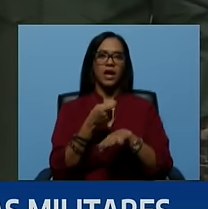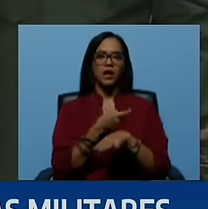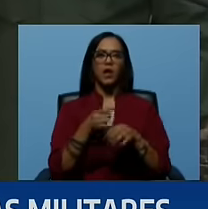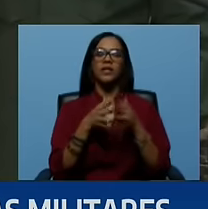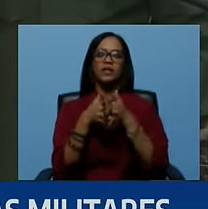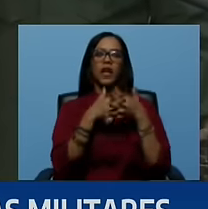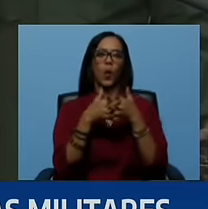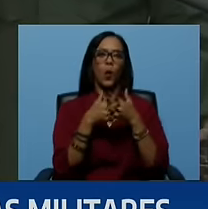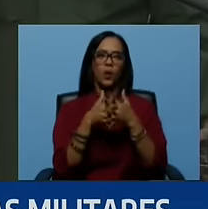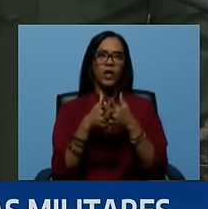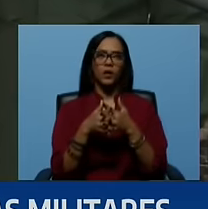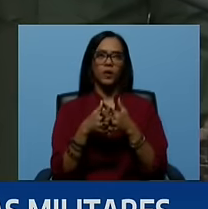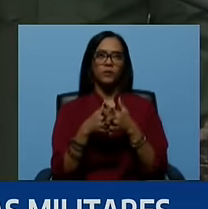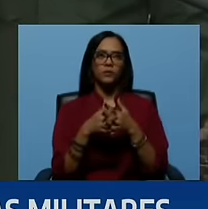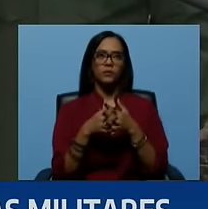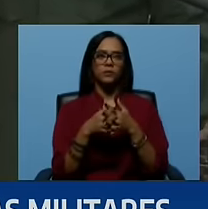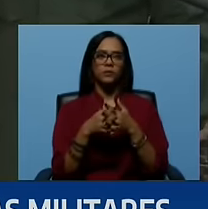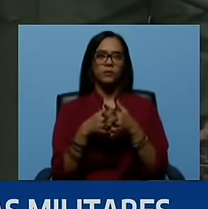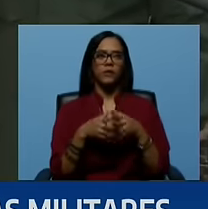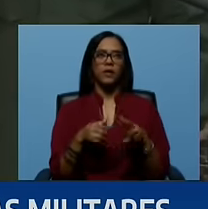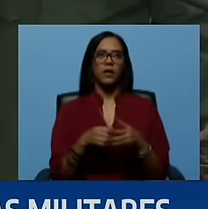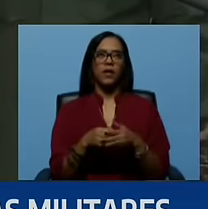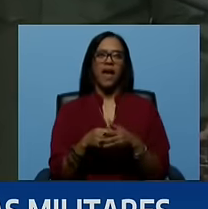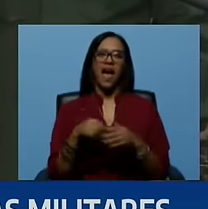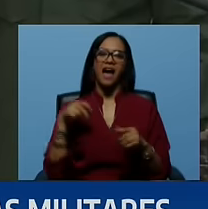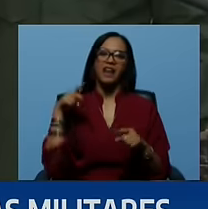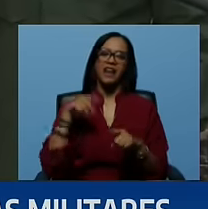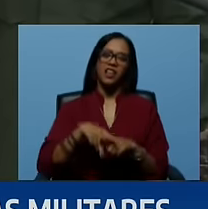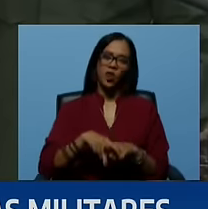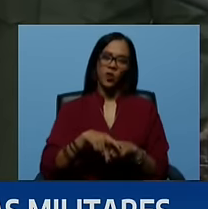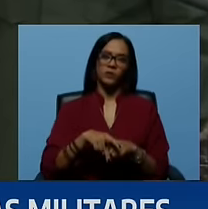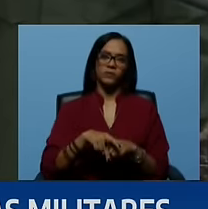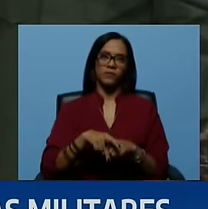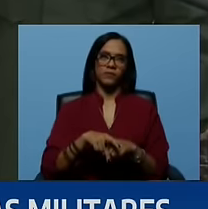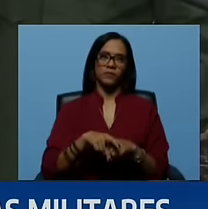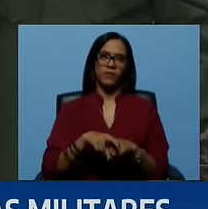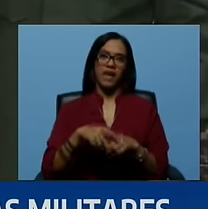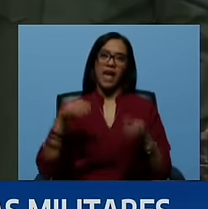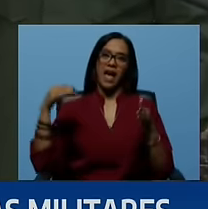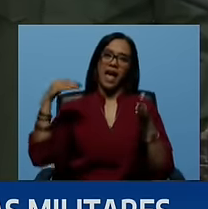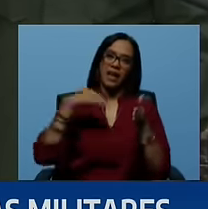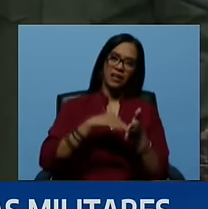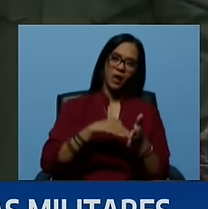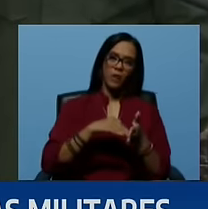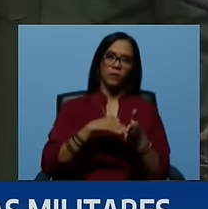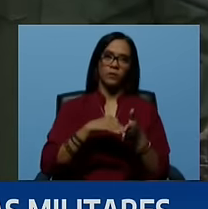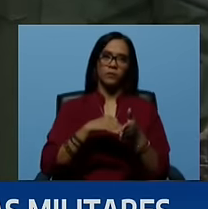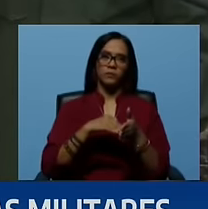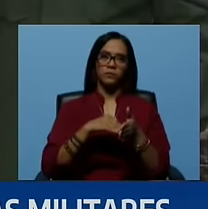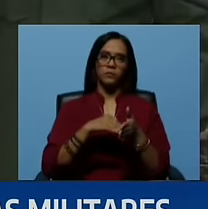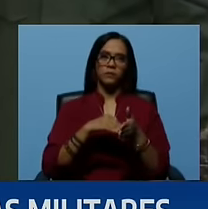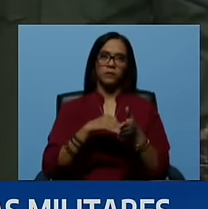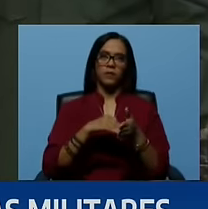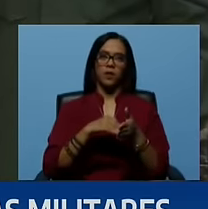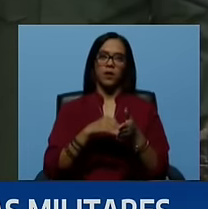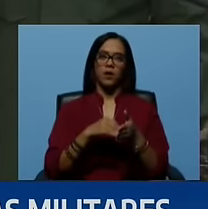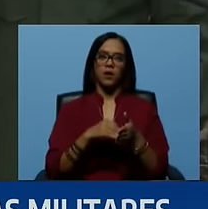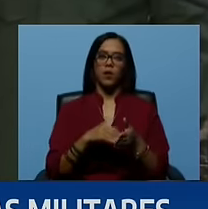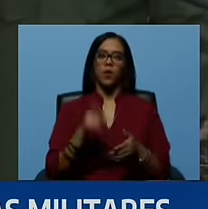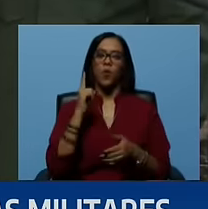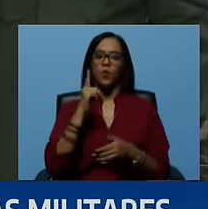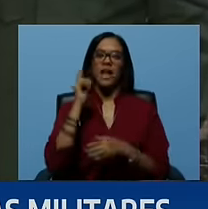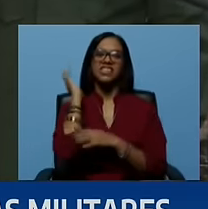de Estados Unidos agredió atacó con unas pretendidas